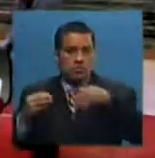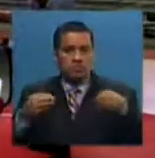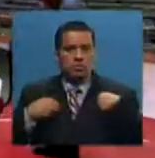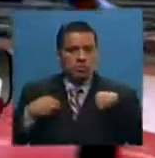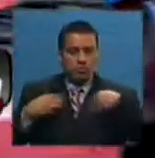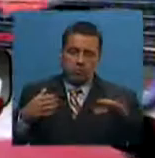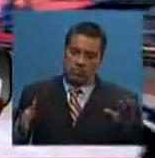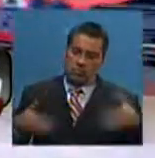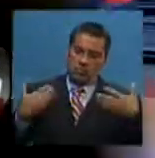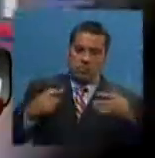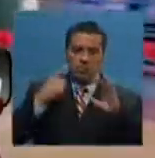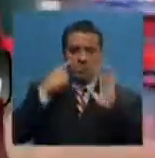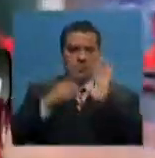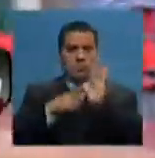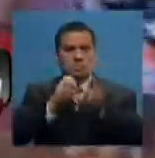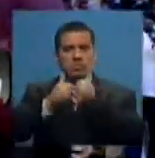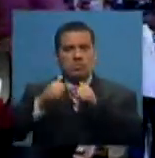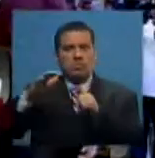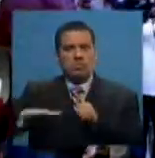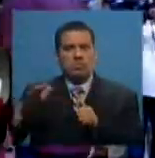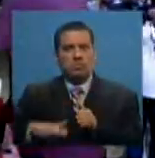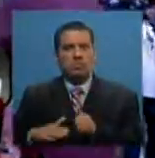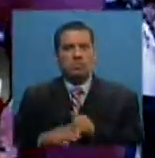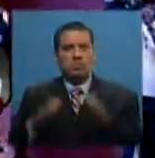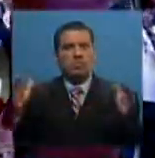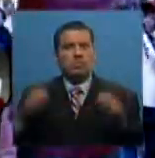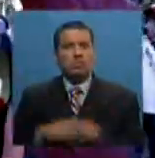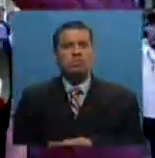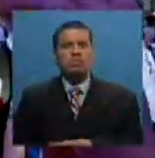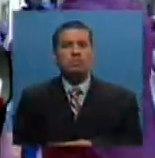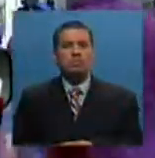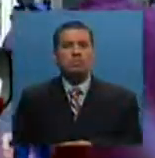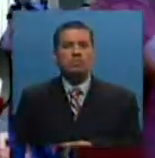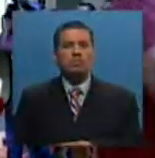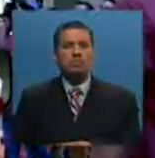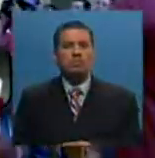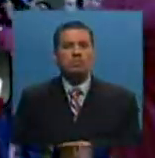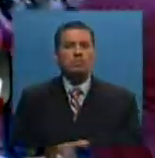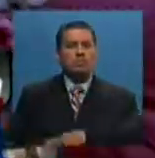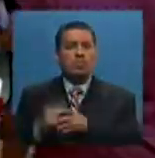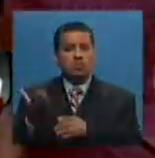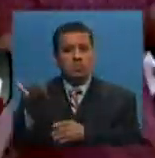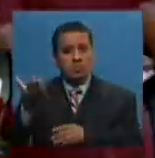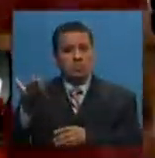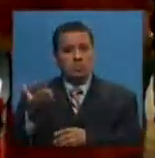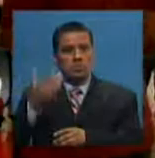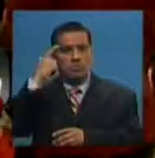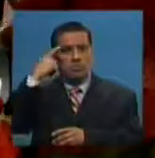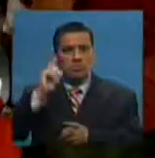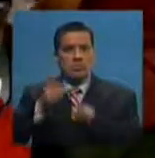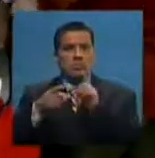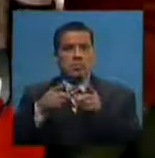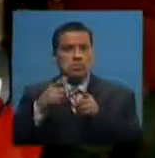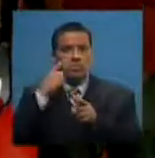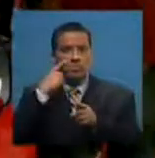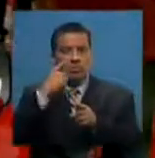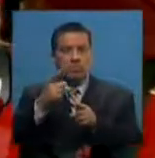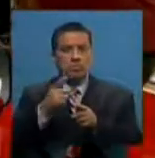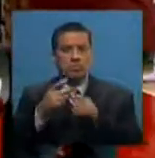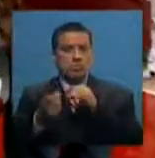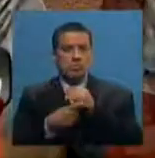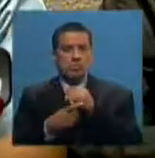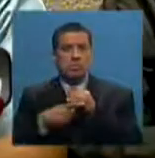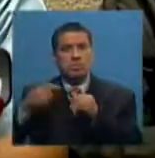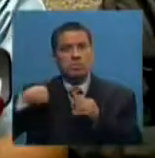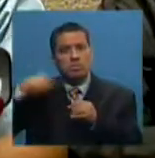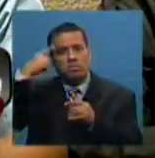y disfrutan del deporte de los gigantes. Y bueno, es importante ir resaltando algunos aspectos de carácter técnico que